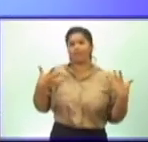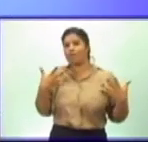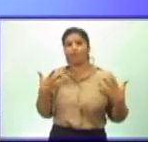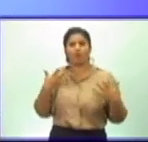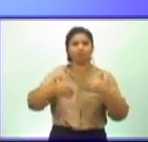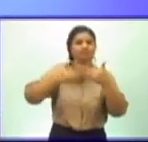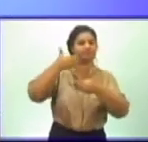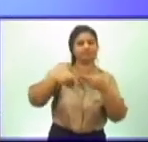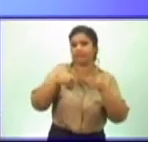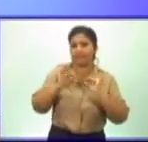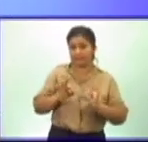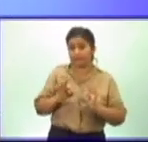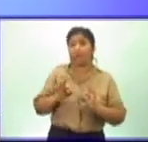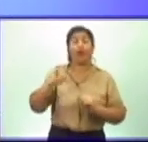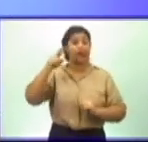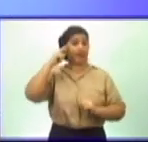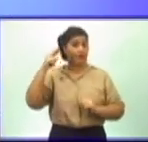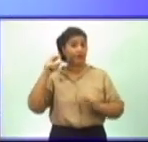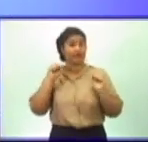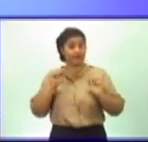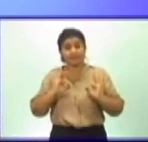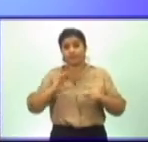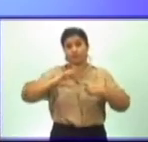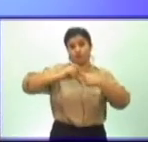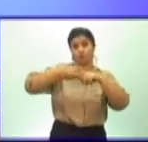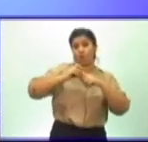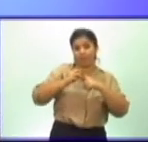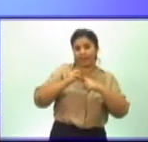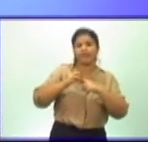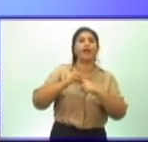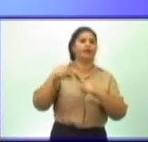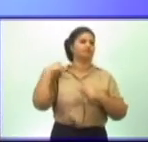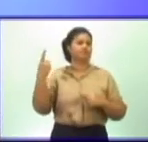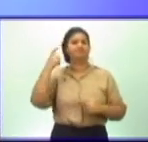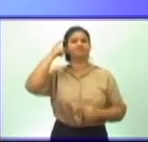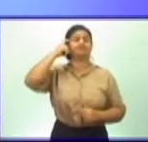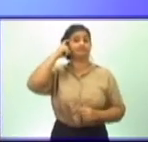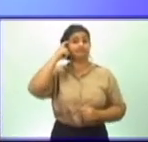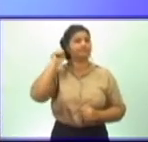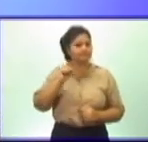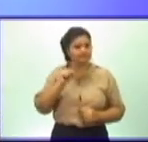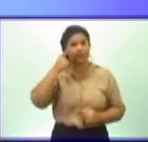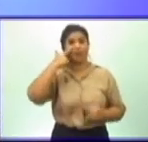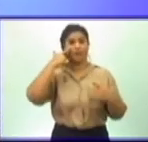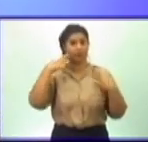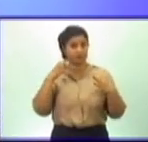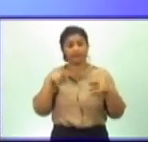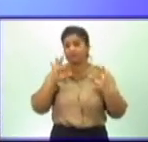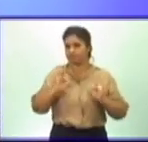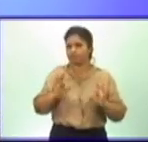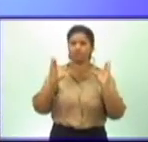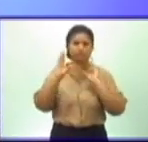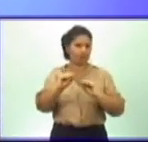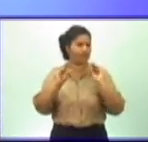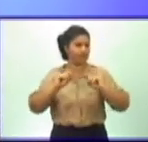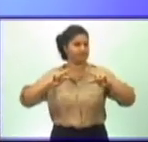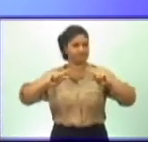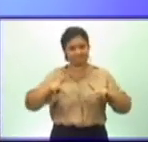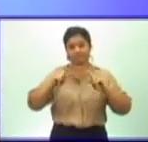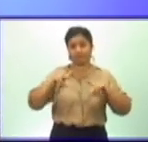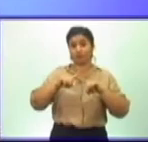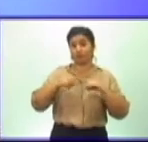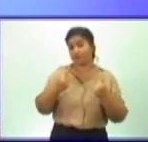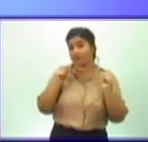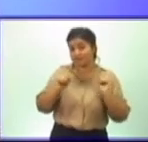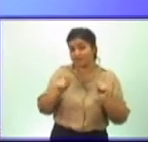porque recuerden que a través de esta comedia nos lleva a una reflexión, eso es muy importante, fíjense que yo lo reitero una y otra vez porque son